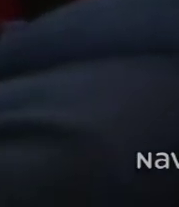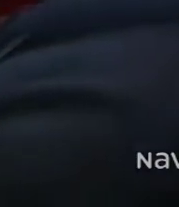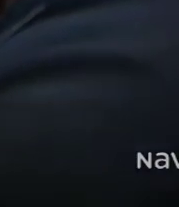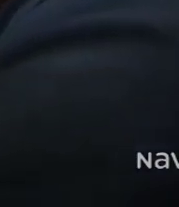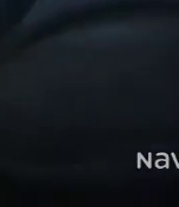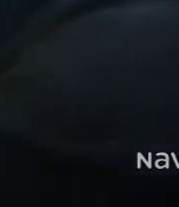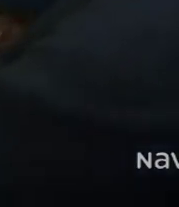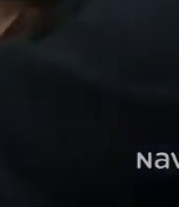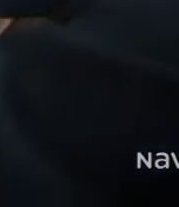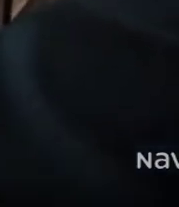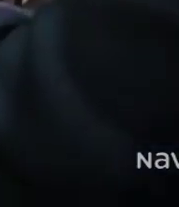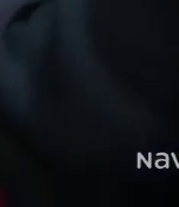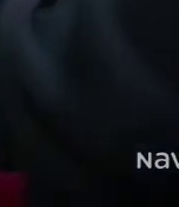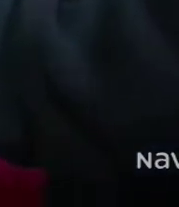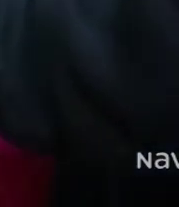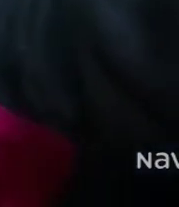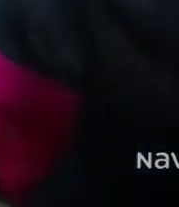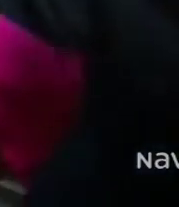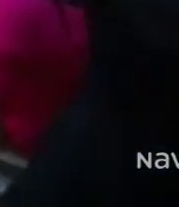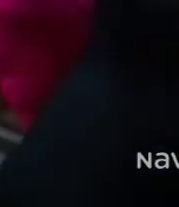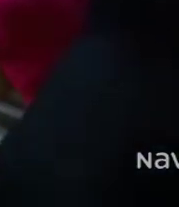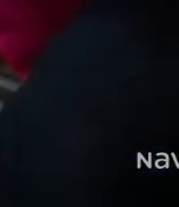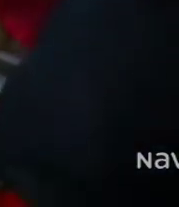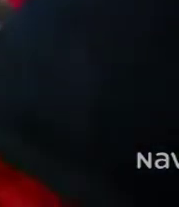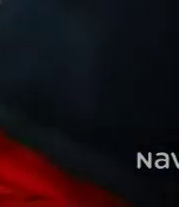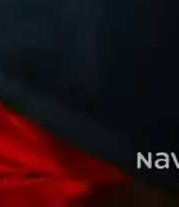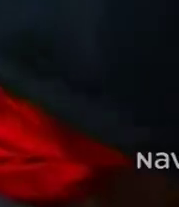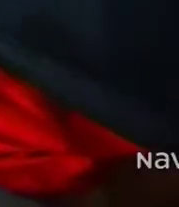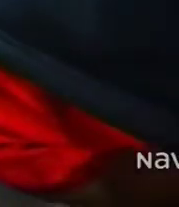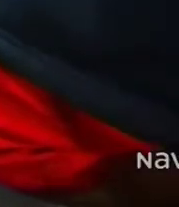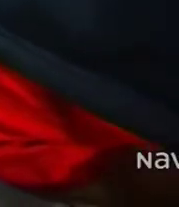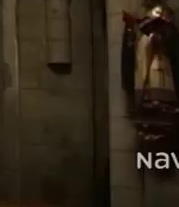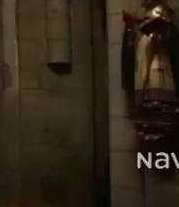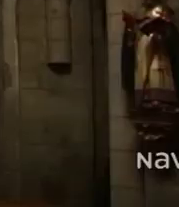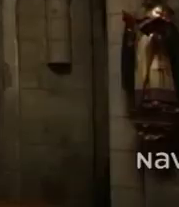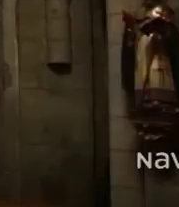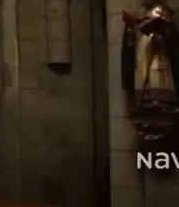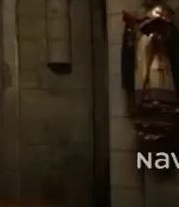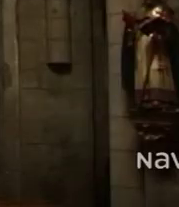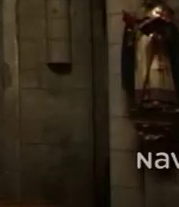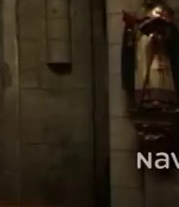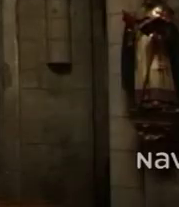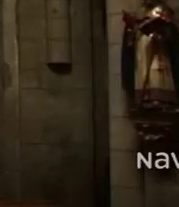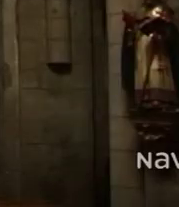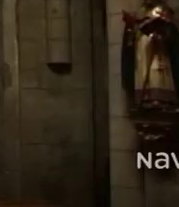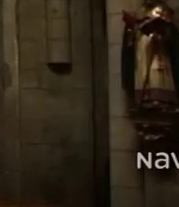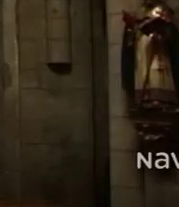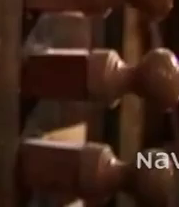corazón, que aunque lejos de ti, yo no te olvido, no,